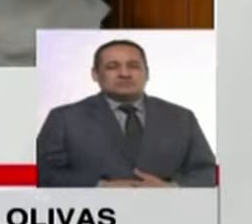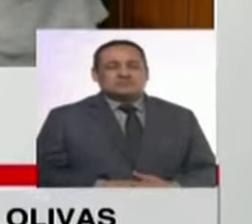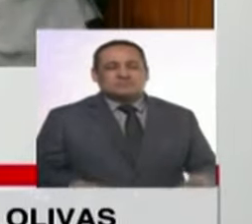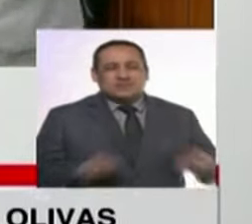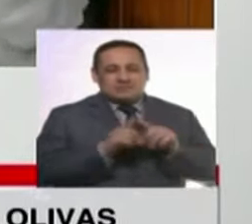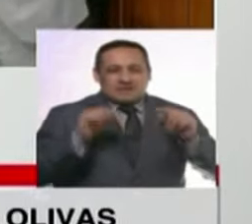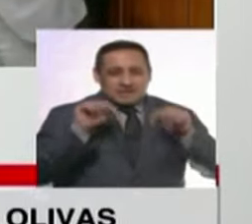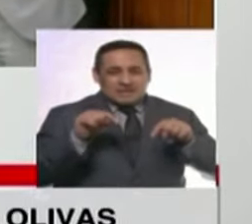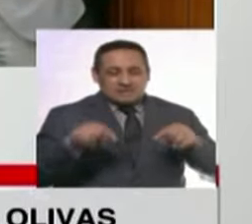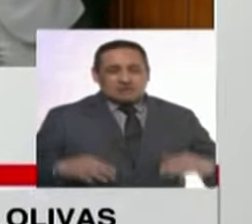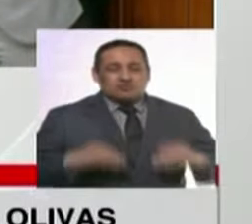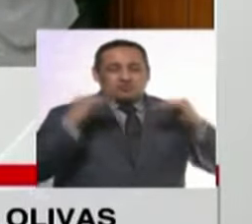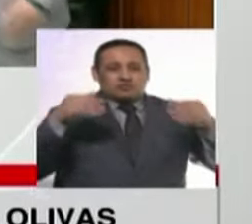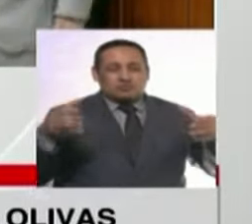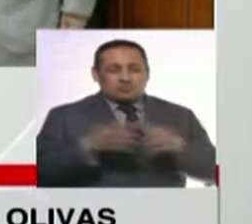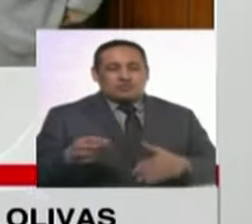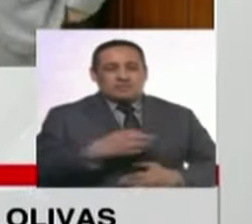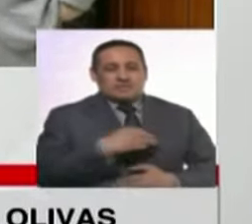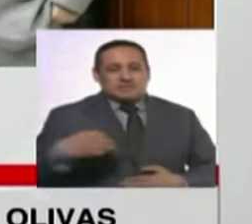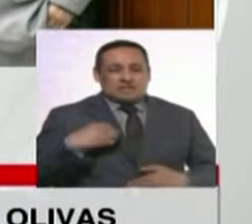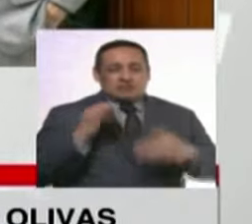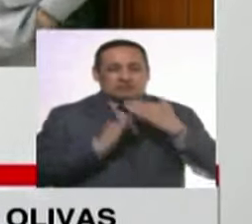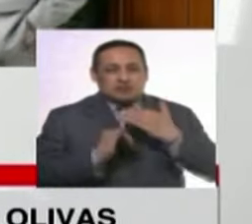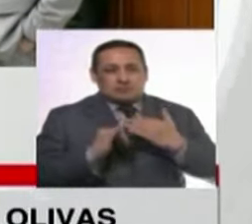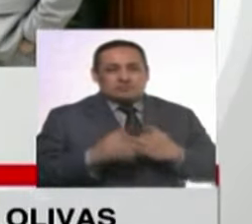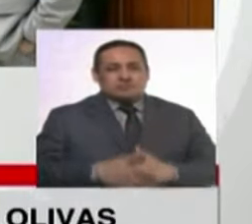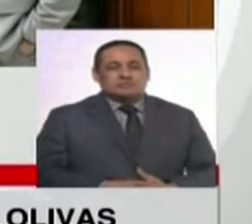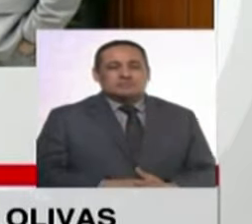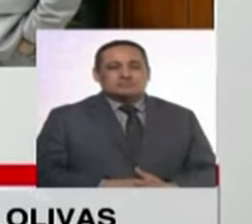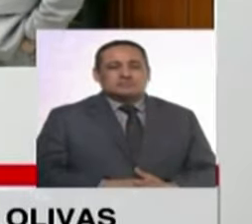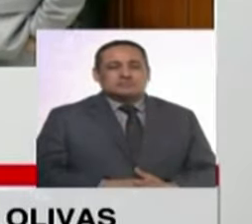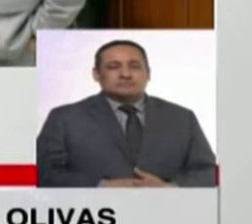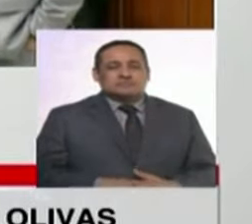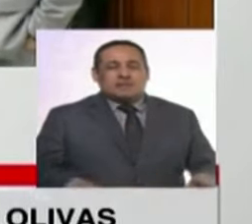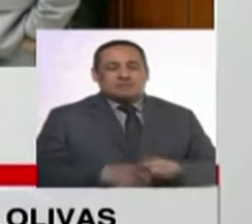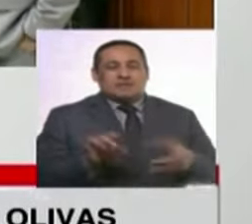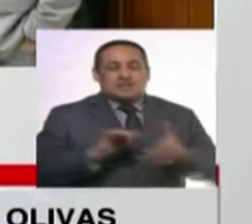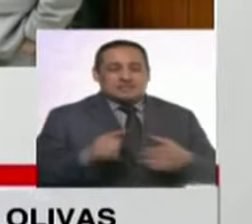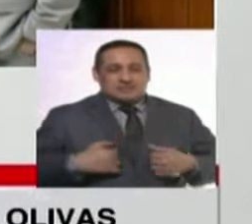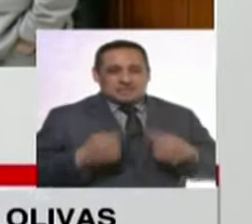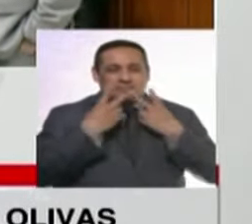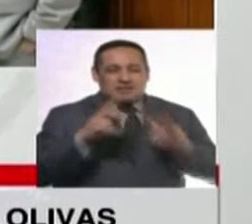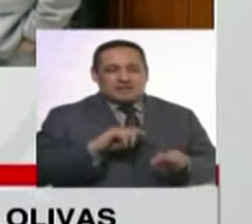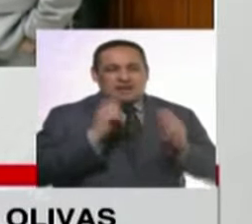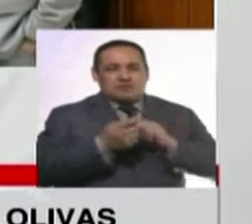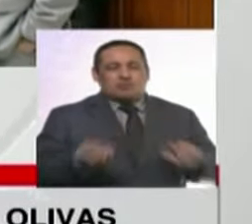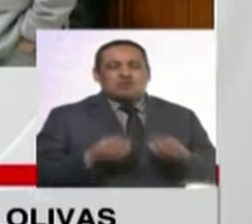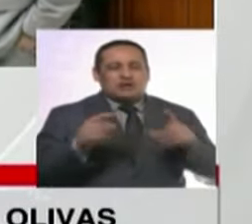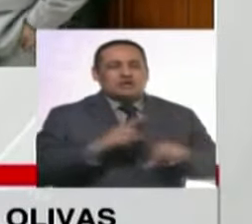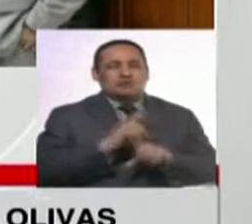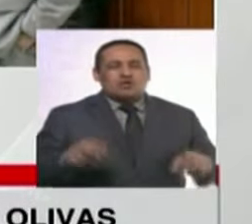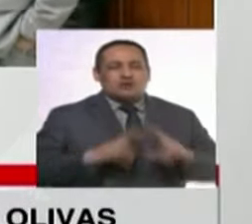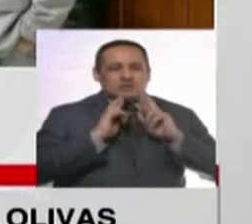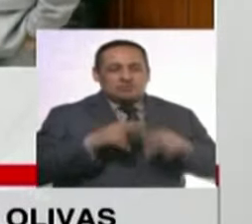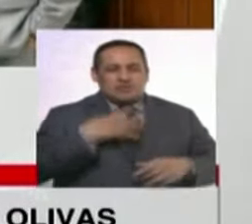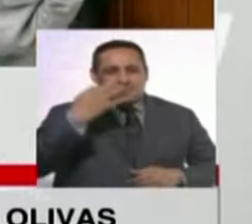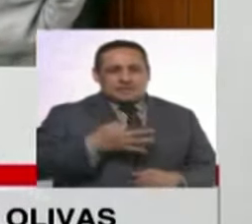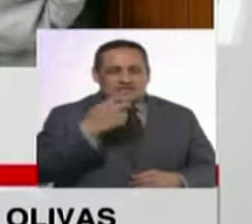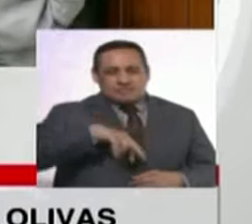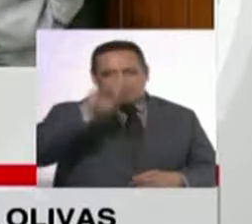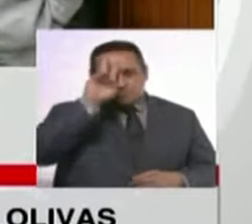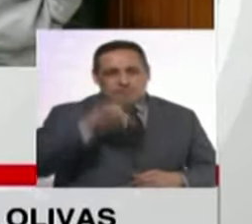esa estructura del Ministerio del interior tiene que ser cambiado porque no responde a la realidad del